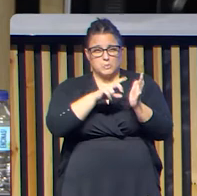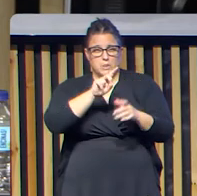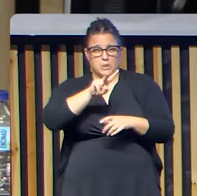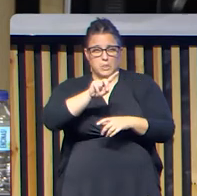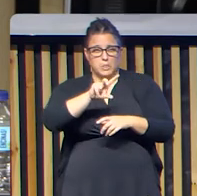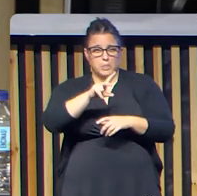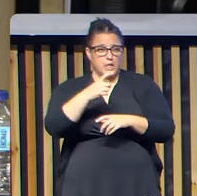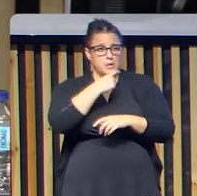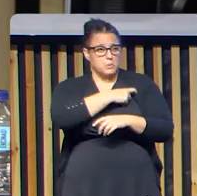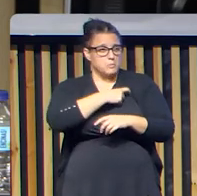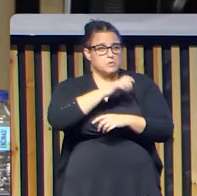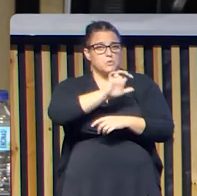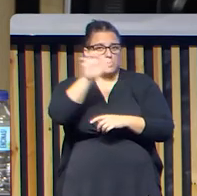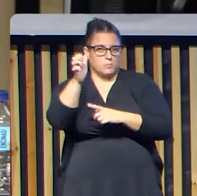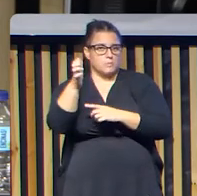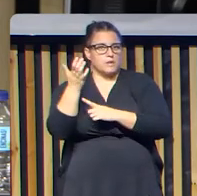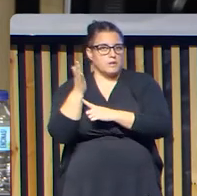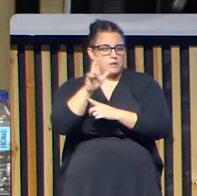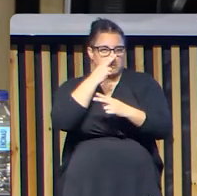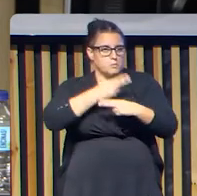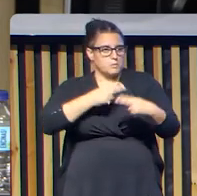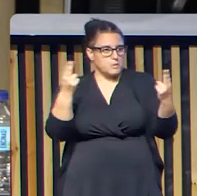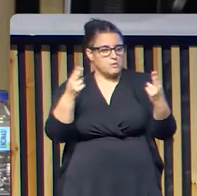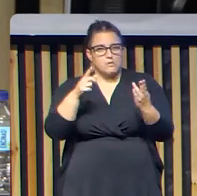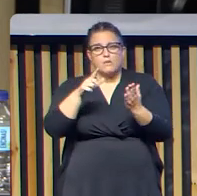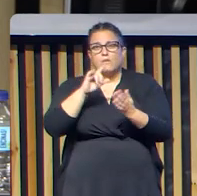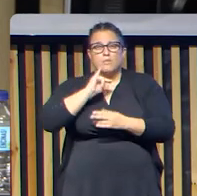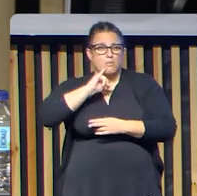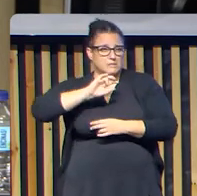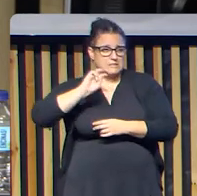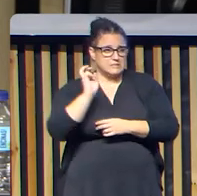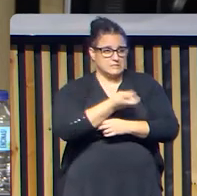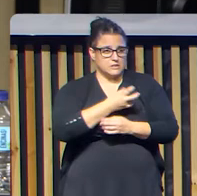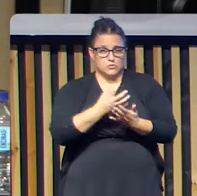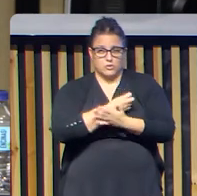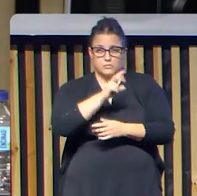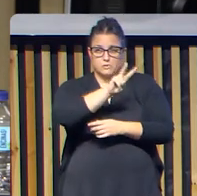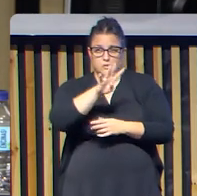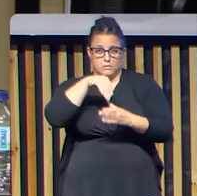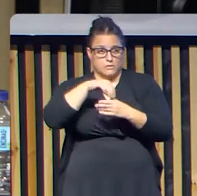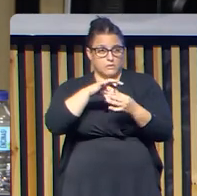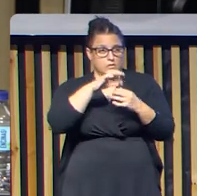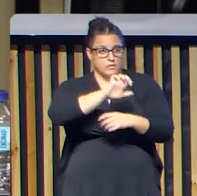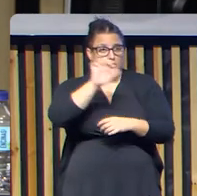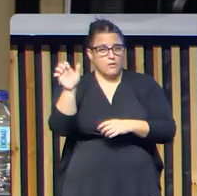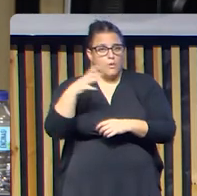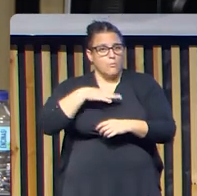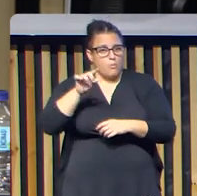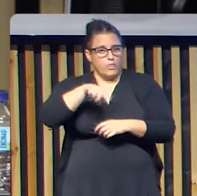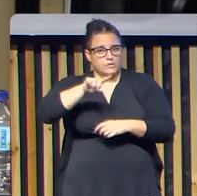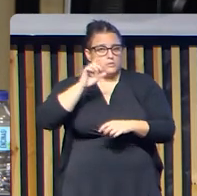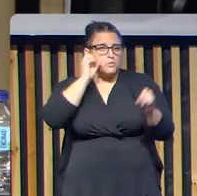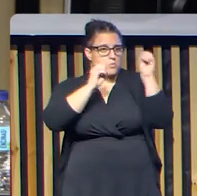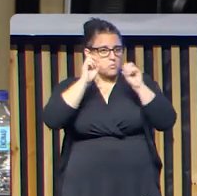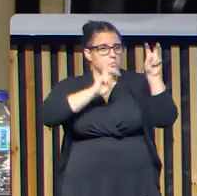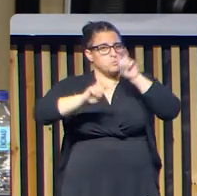creo la comisión europea está publicado en todas las lenguas de la comisión 24 lo podéis googlear y bajarlo es